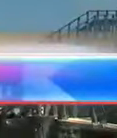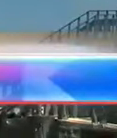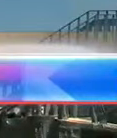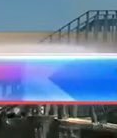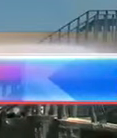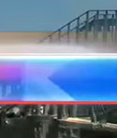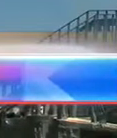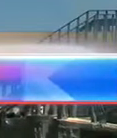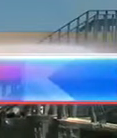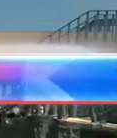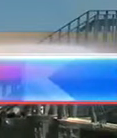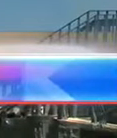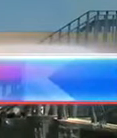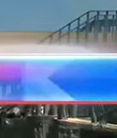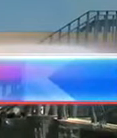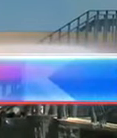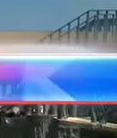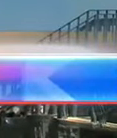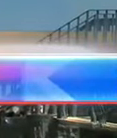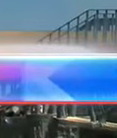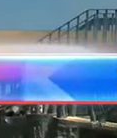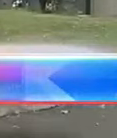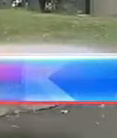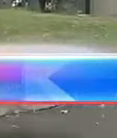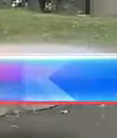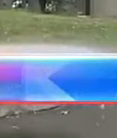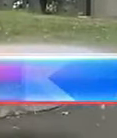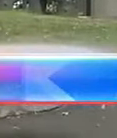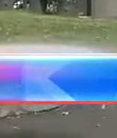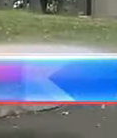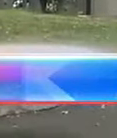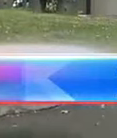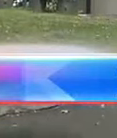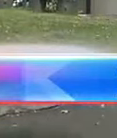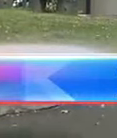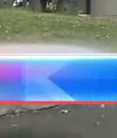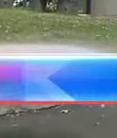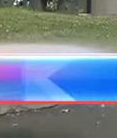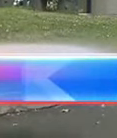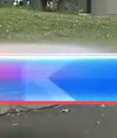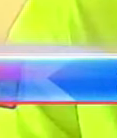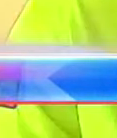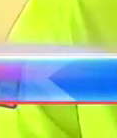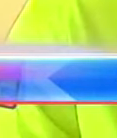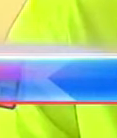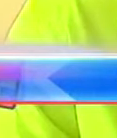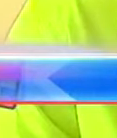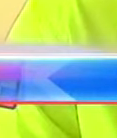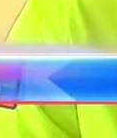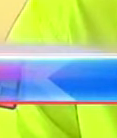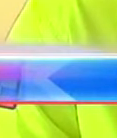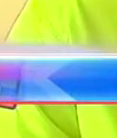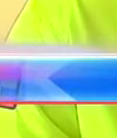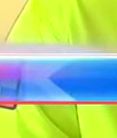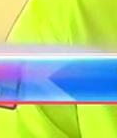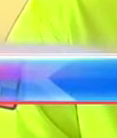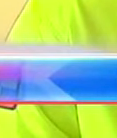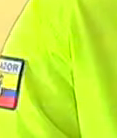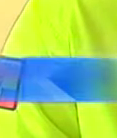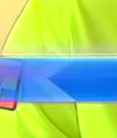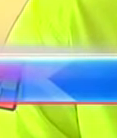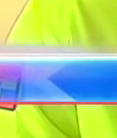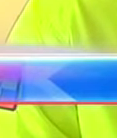señora llegaron para hacer los trámites de defunción y volver con los restos a Babahoyo, de donde era oriunda la pareja. Por parte de fiscalía hemos recibido